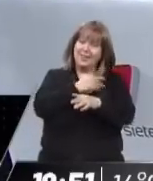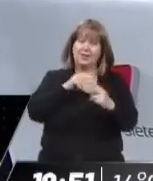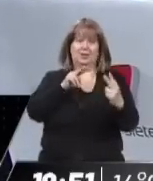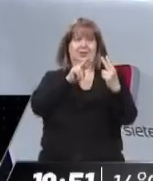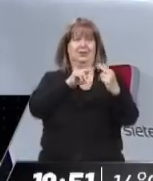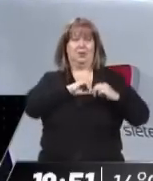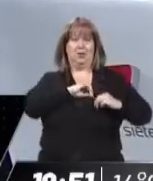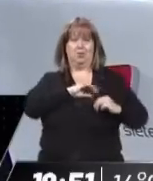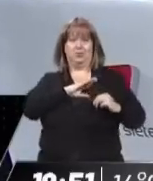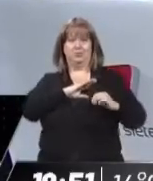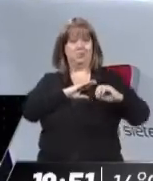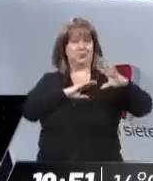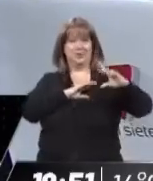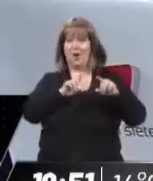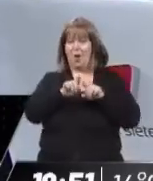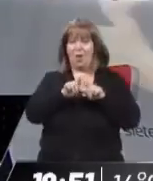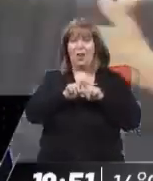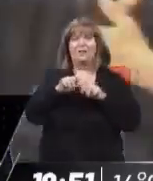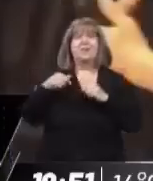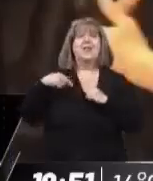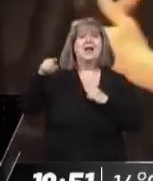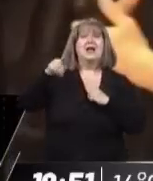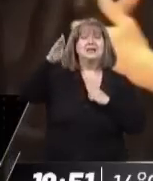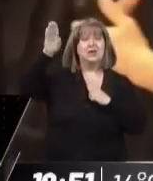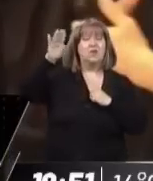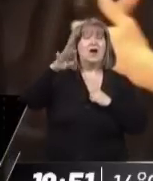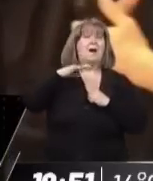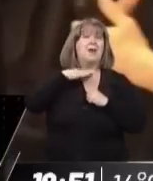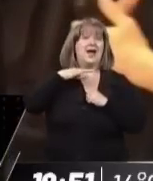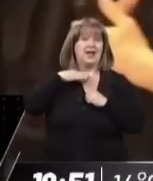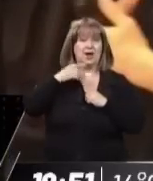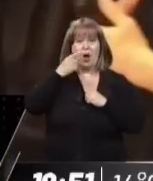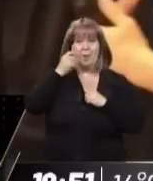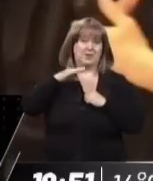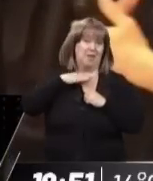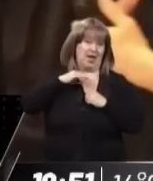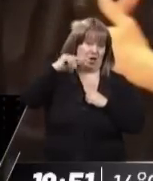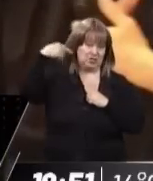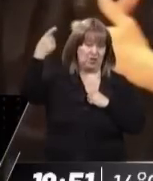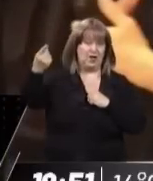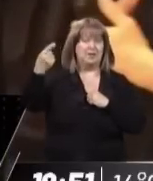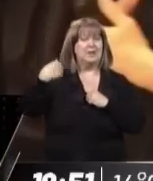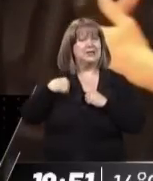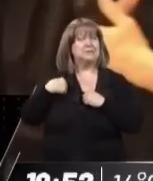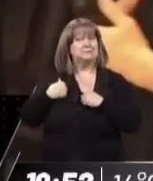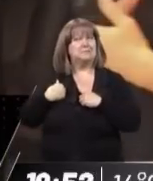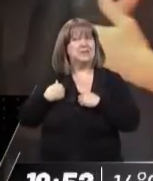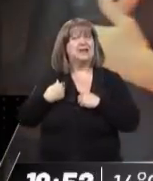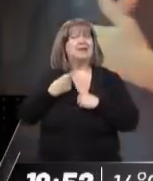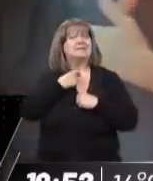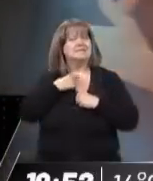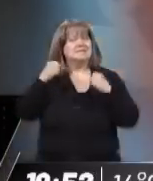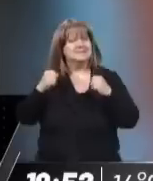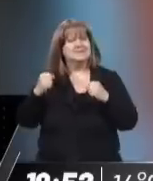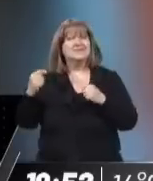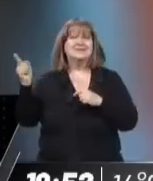Sí. Hizo su familia allá, también se casó con una chica de. Pero lo que lo motivaba a volver a Mendoza era un poco Viviana también, más allá de